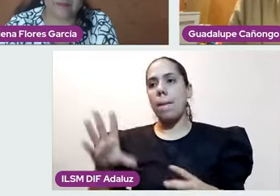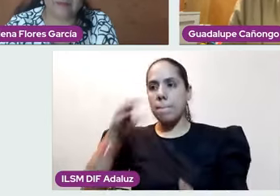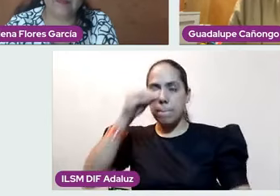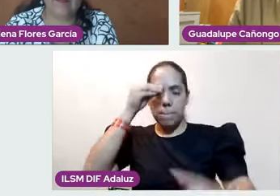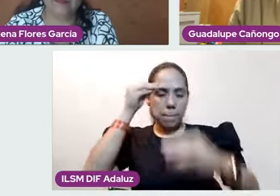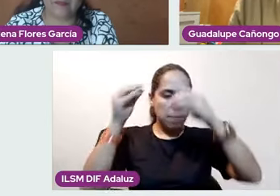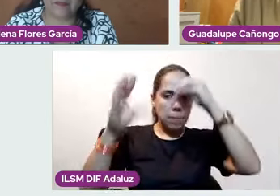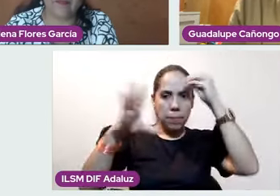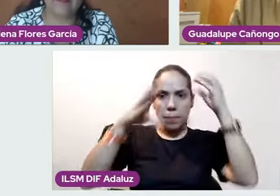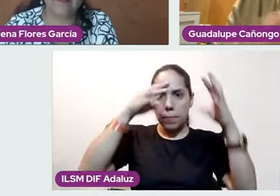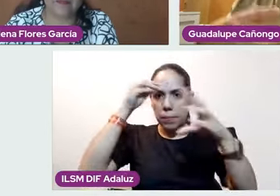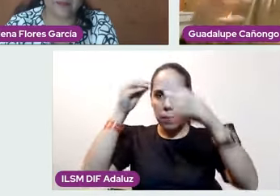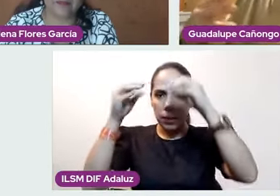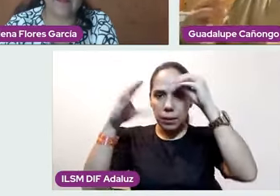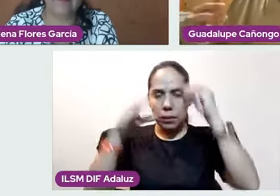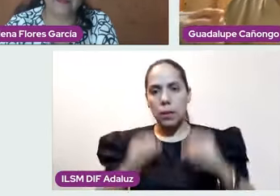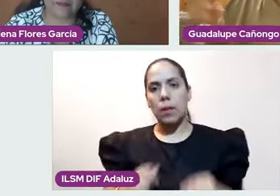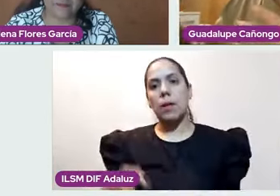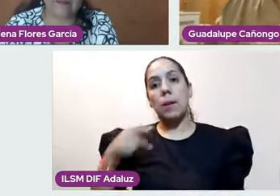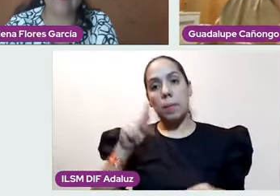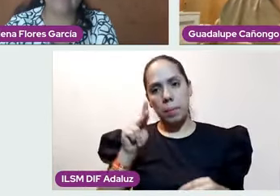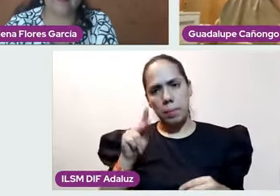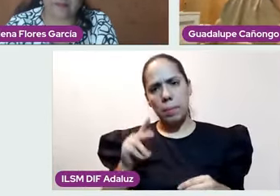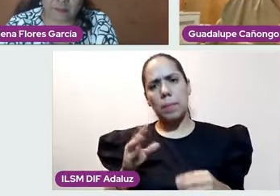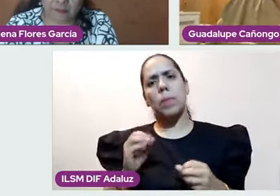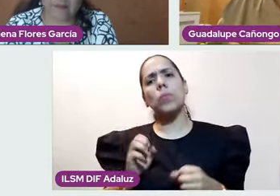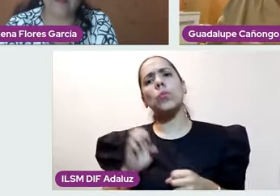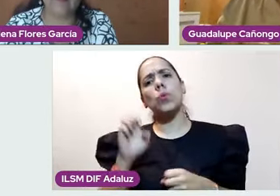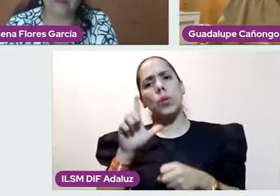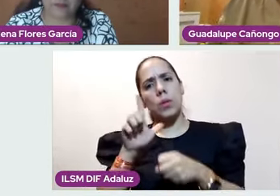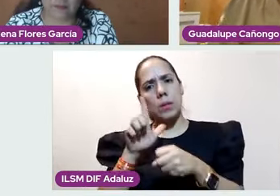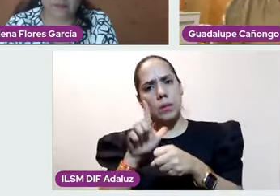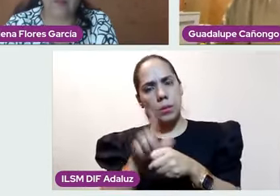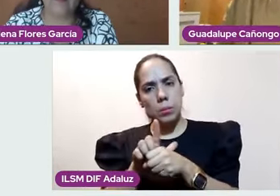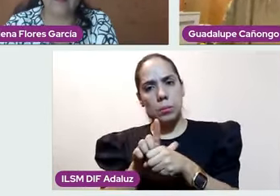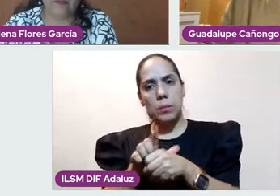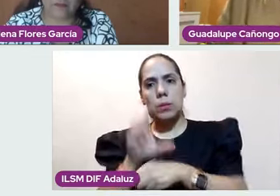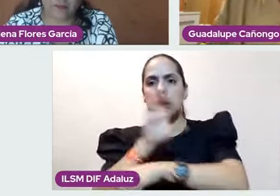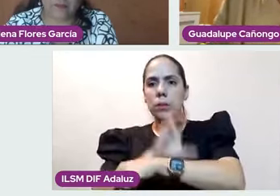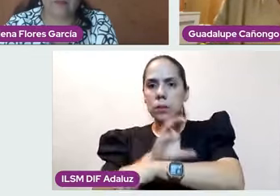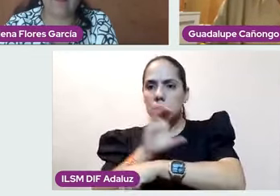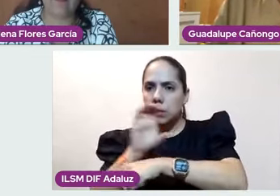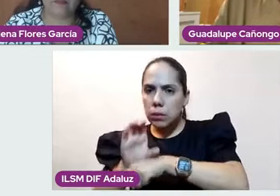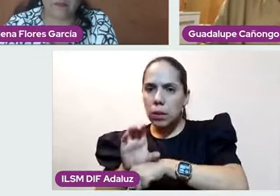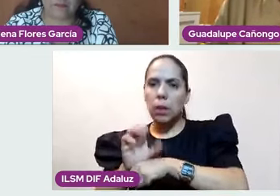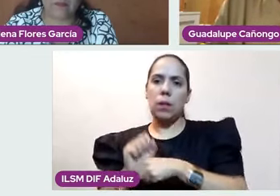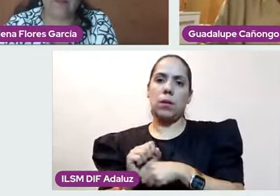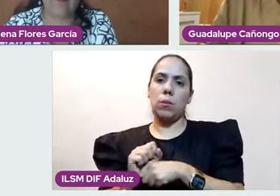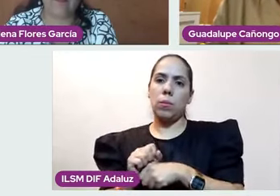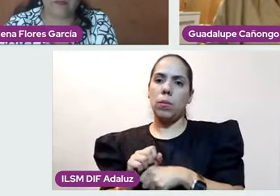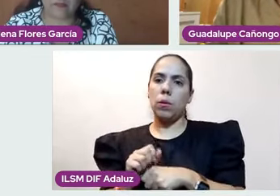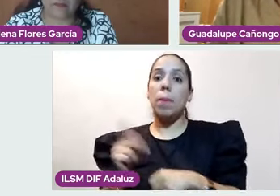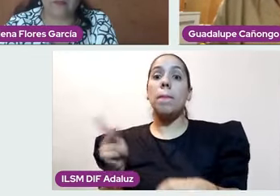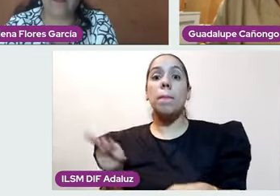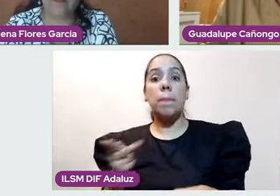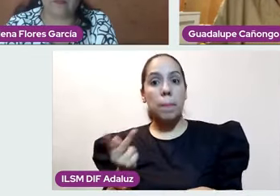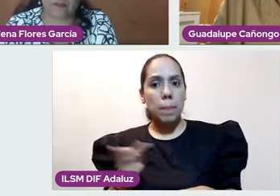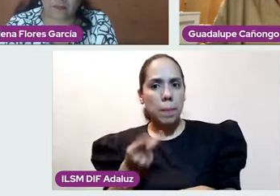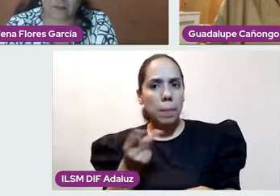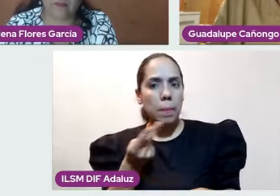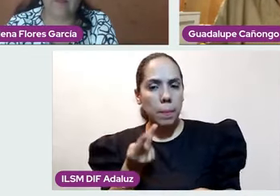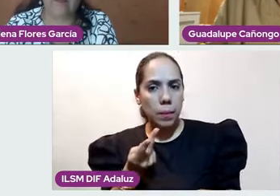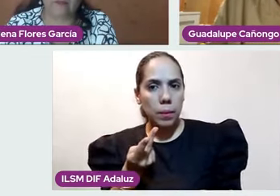un acompañamiento, tener la confianza de consultar, ¿no? A alguien que sepa, y a la gente que no